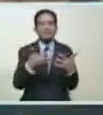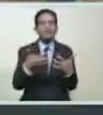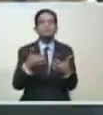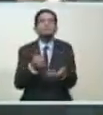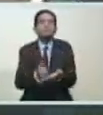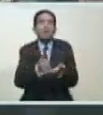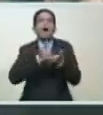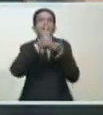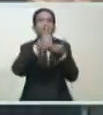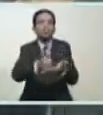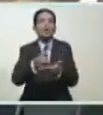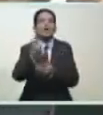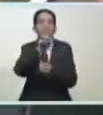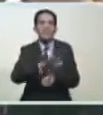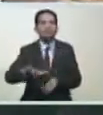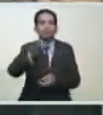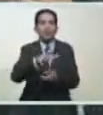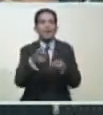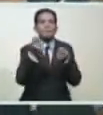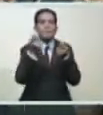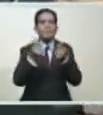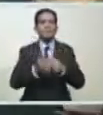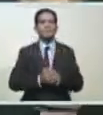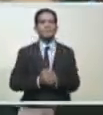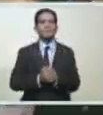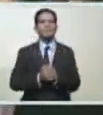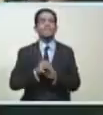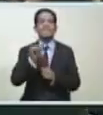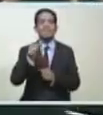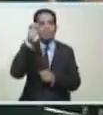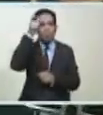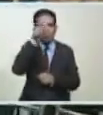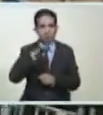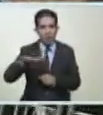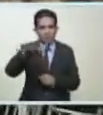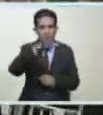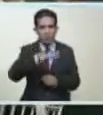del país y por la estabilidad económica del país y de nuestro pueblo.